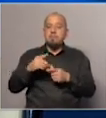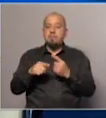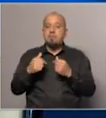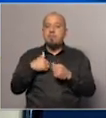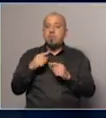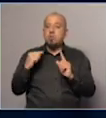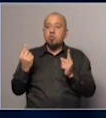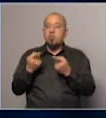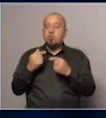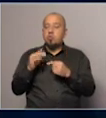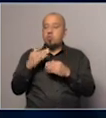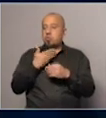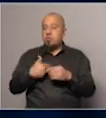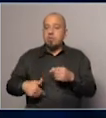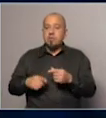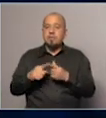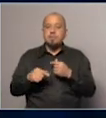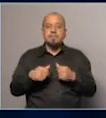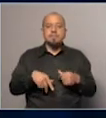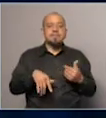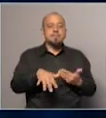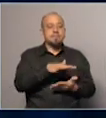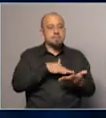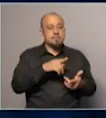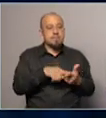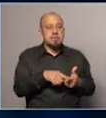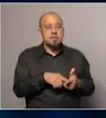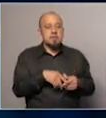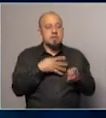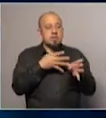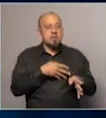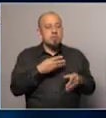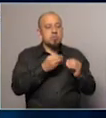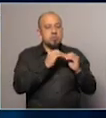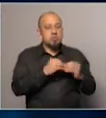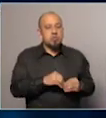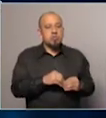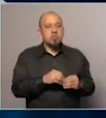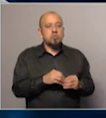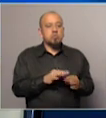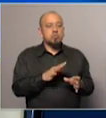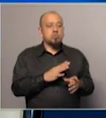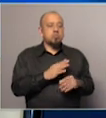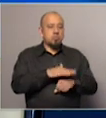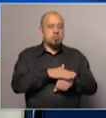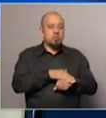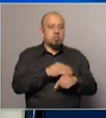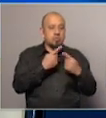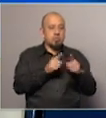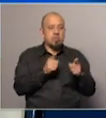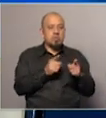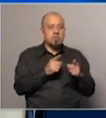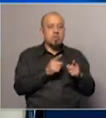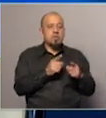todos los gobiernos y de todos los colores en este contexto con los desafíos de un presupuesto nuevo de un tiempo distinto con restricciones presupuestales